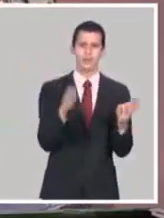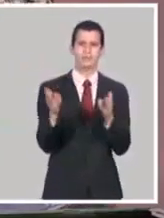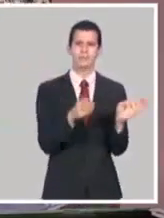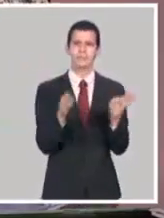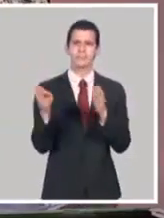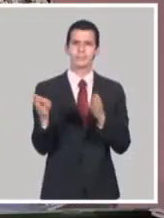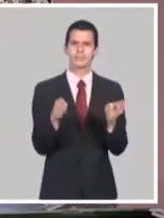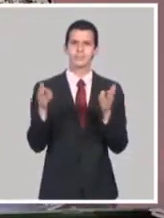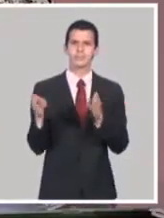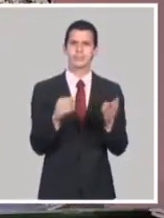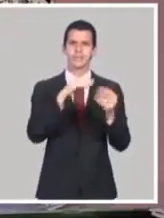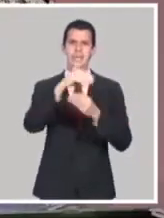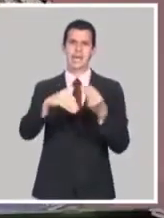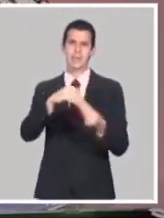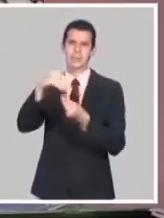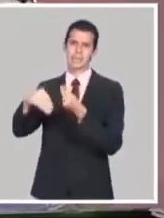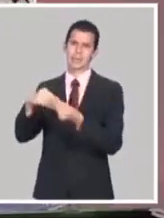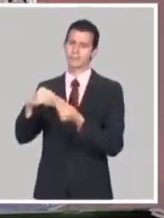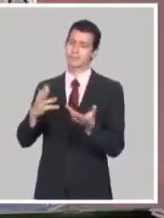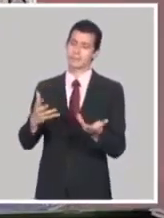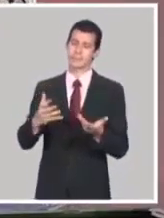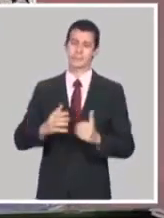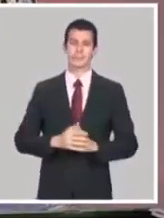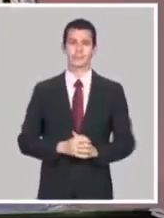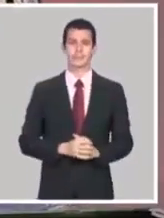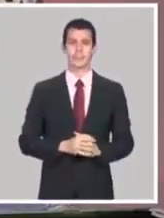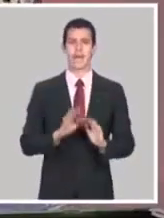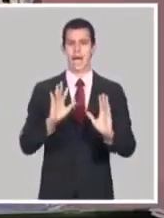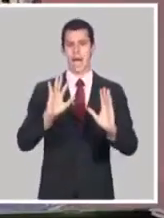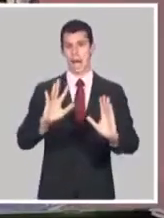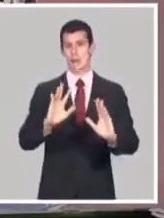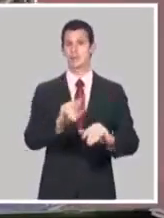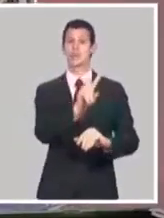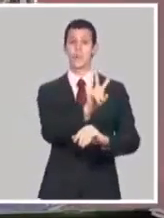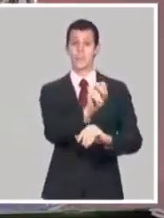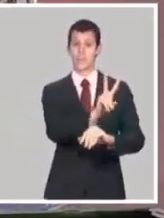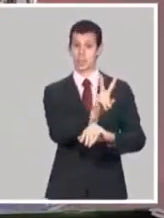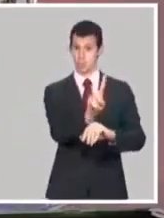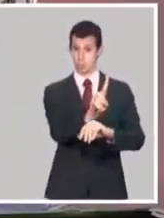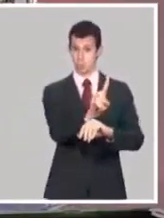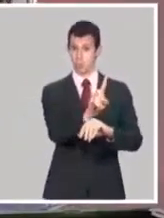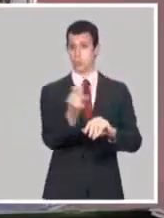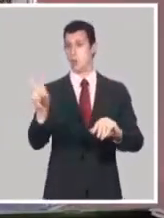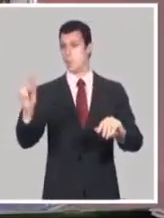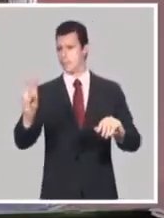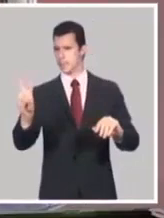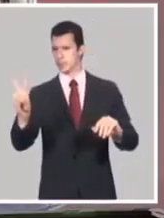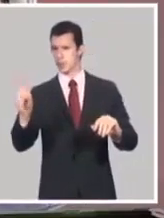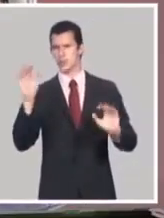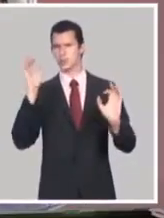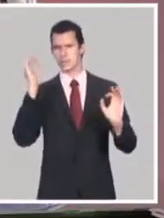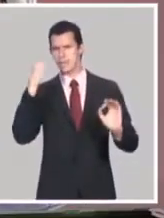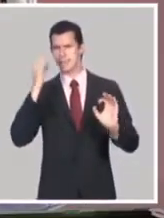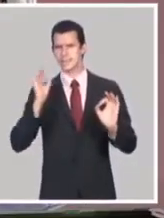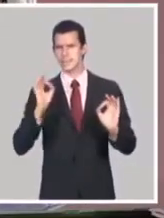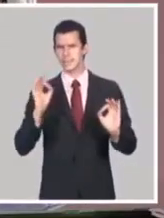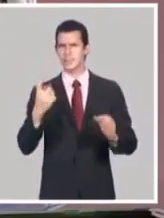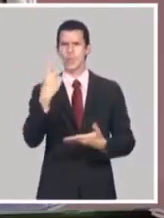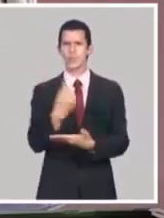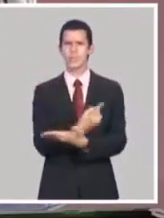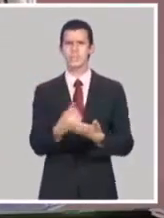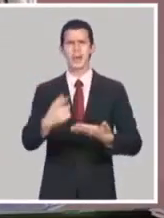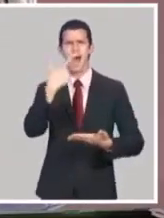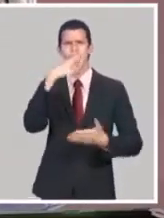en este curso 21 22 en el mes de abril siempre se ofrece siempre se desarrolla